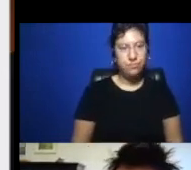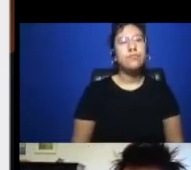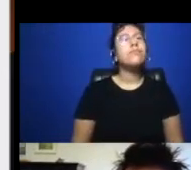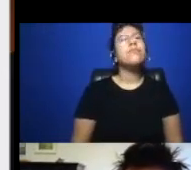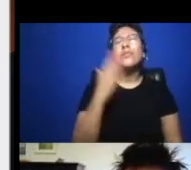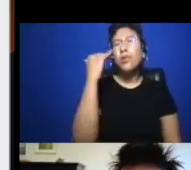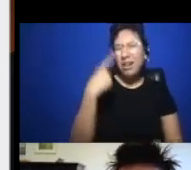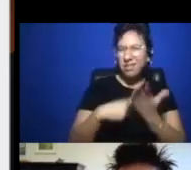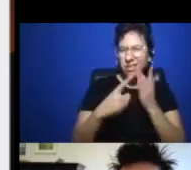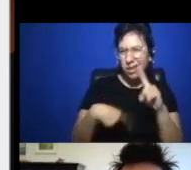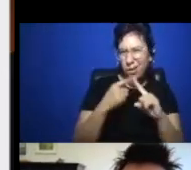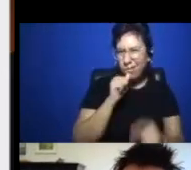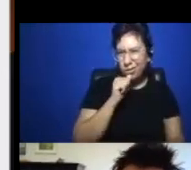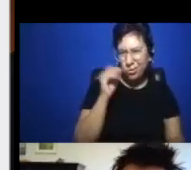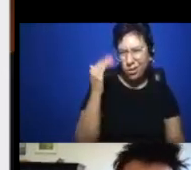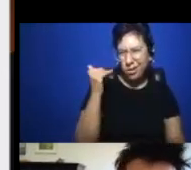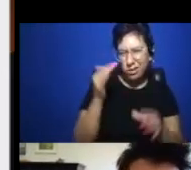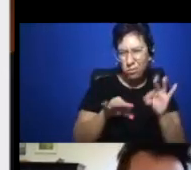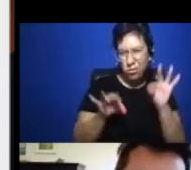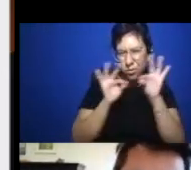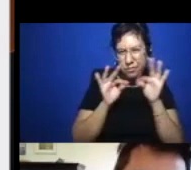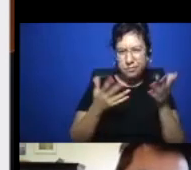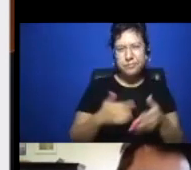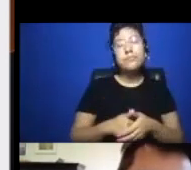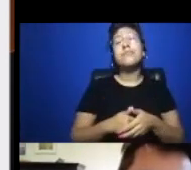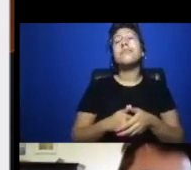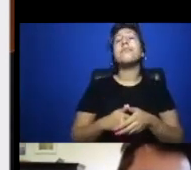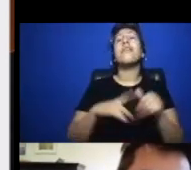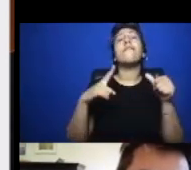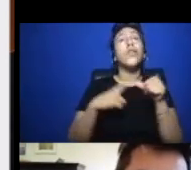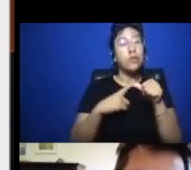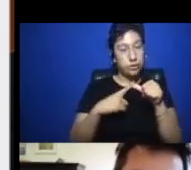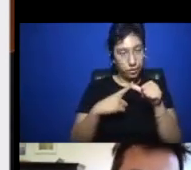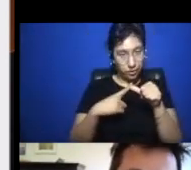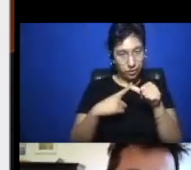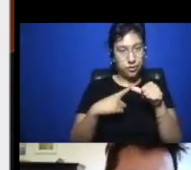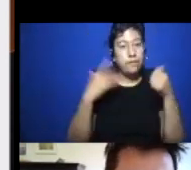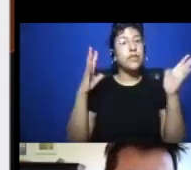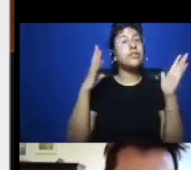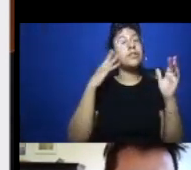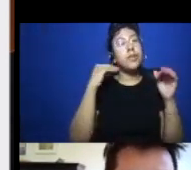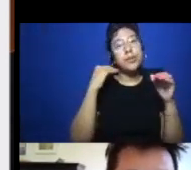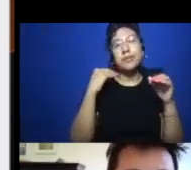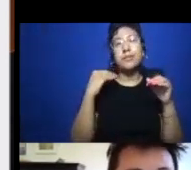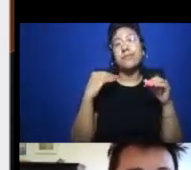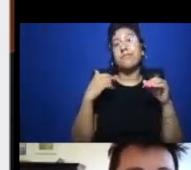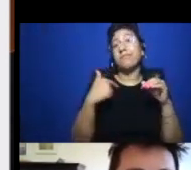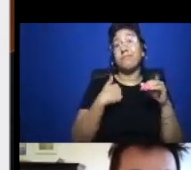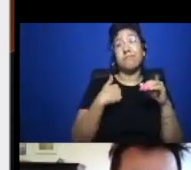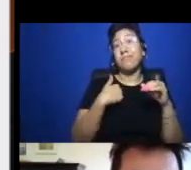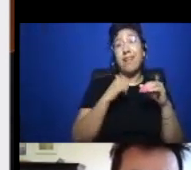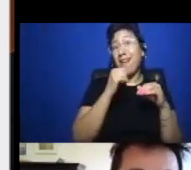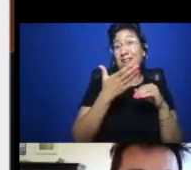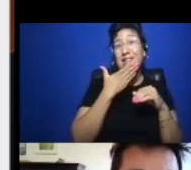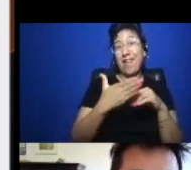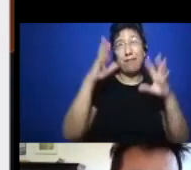Entonces, ¿por qué hablamos de contraseñas? Bueno, pues la primera cosa es que ya tenemos experiencia de que